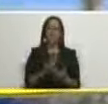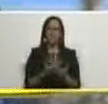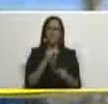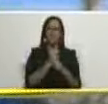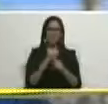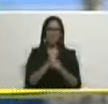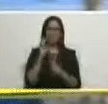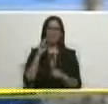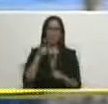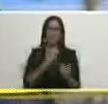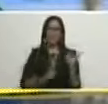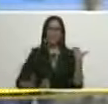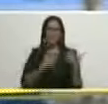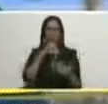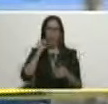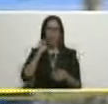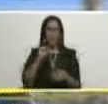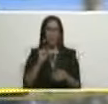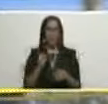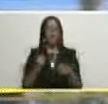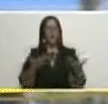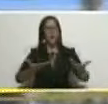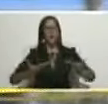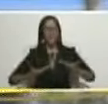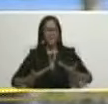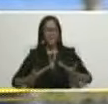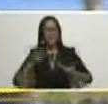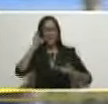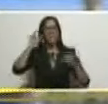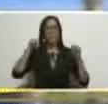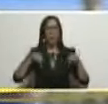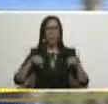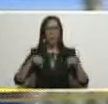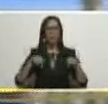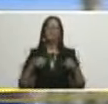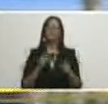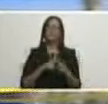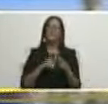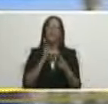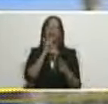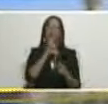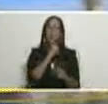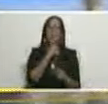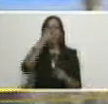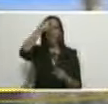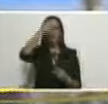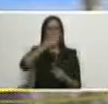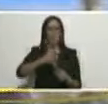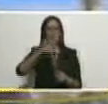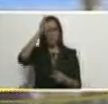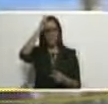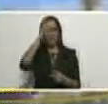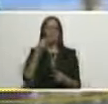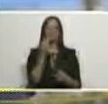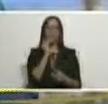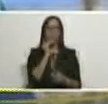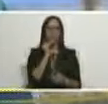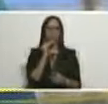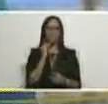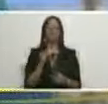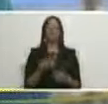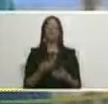usted, presidente Nicolás Maduro, nos entrega el día de hoy. Así que a nombre del pueblo falconiano, de su juventud,